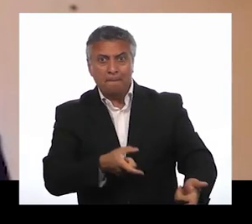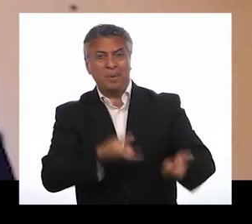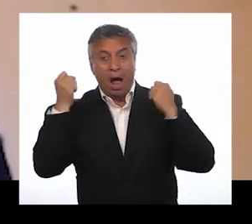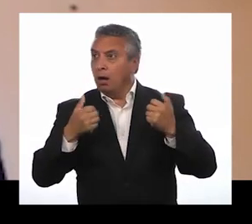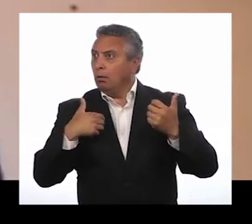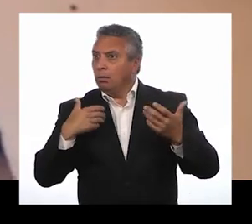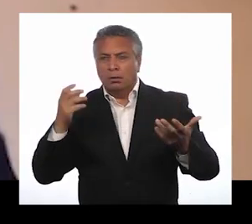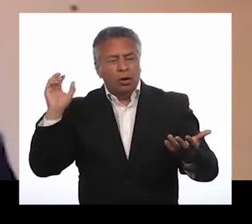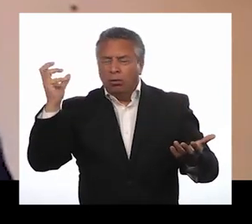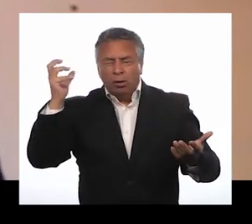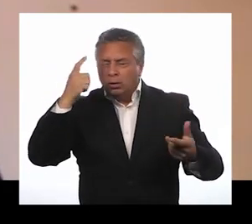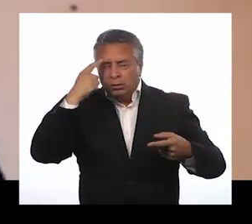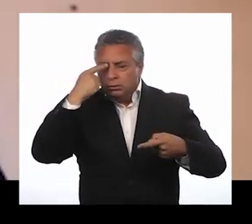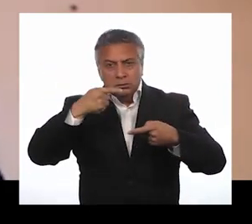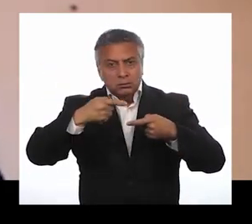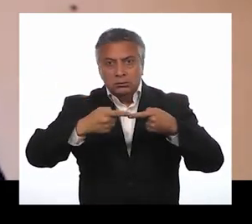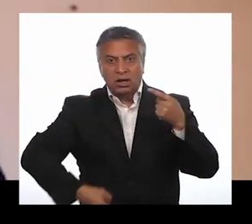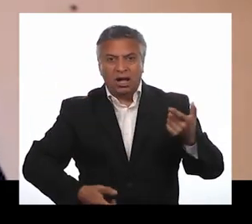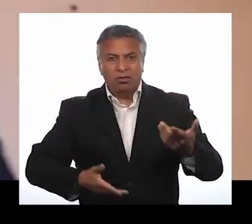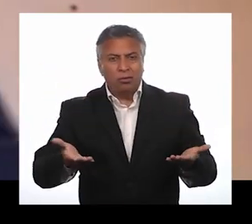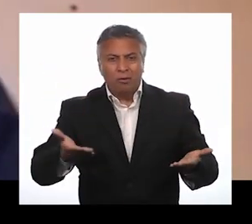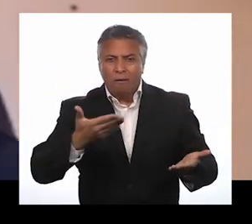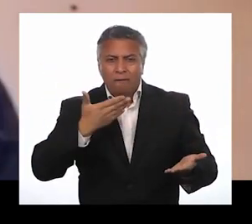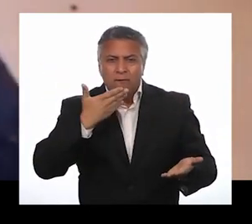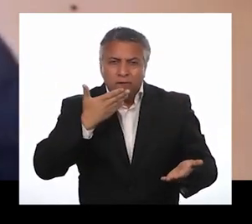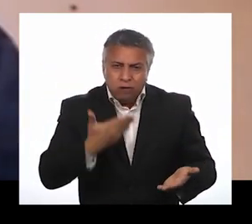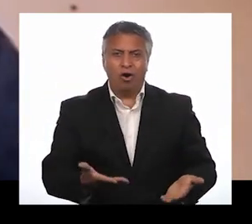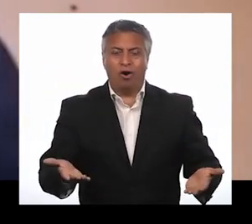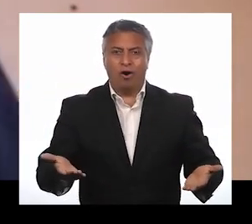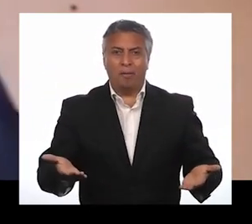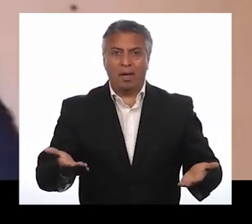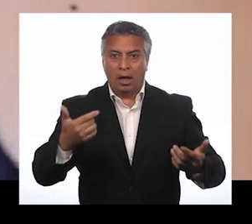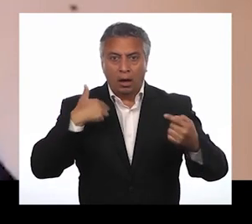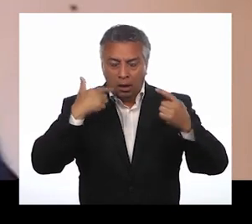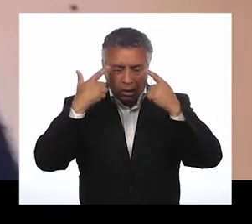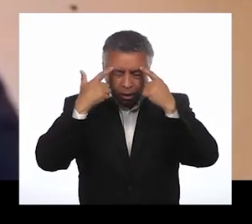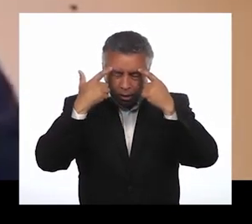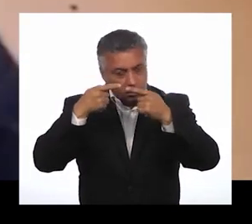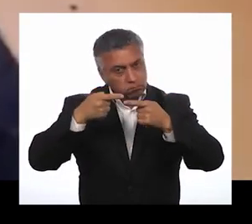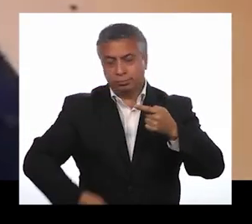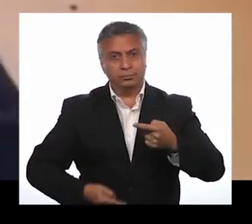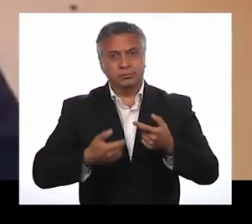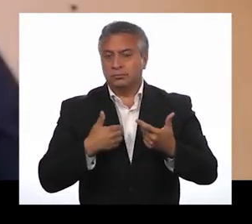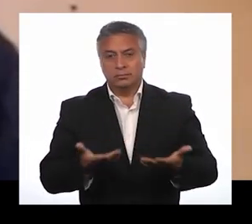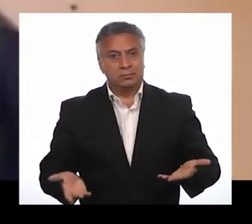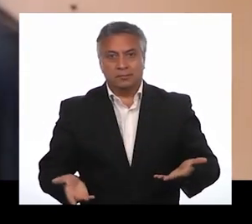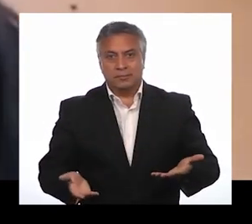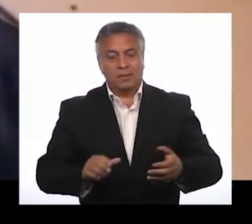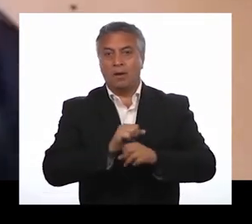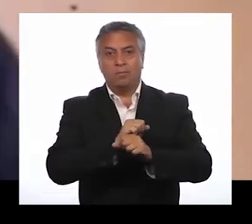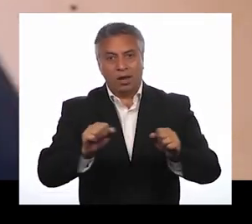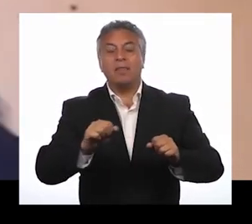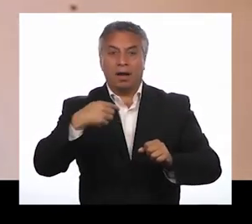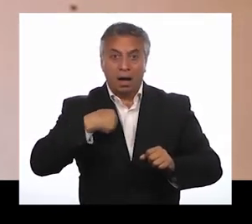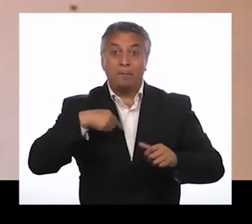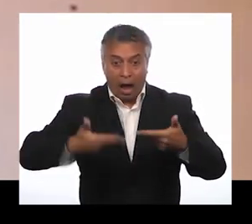nada, igual es fome. Y traumate porque, o sea, a mí